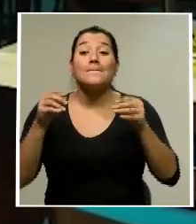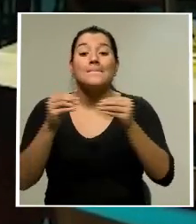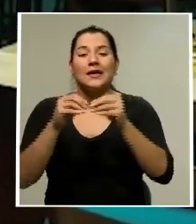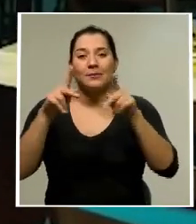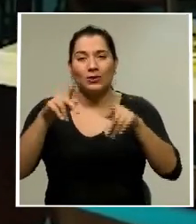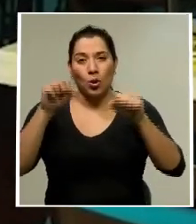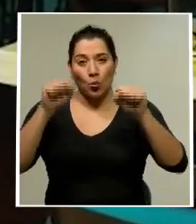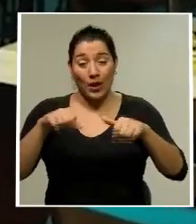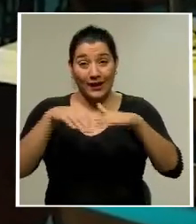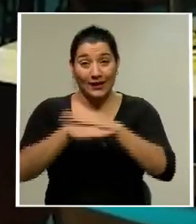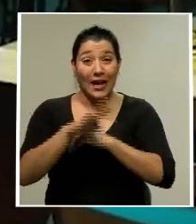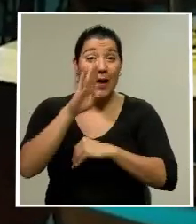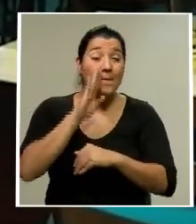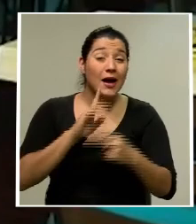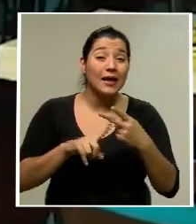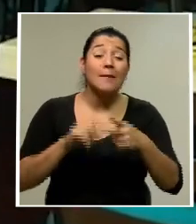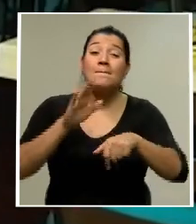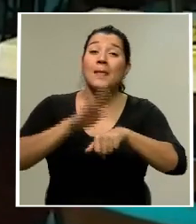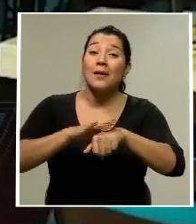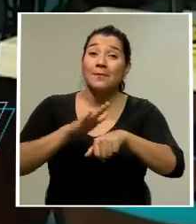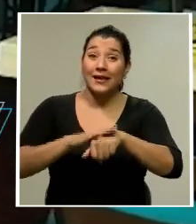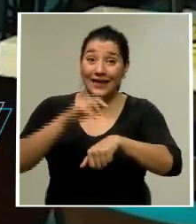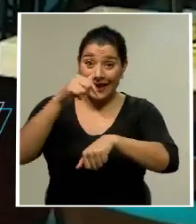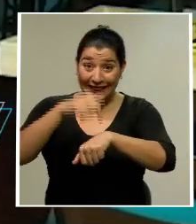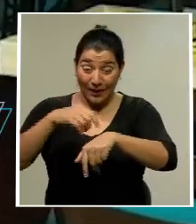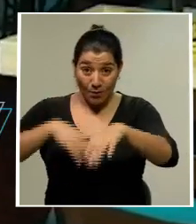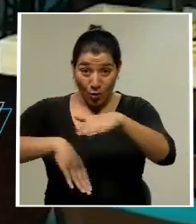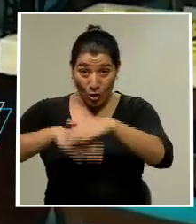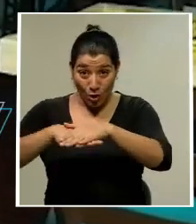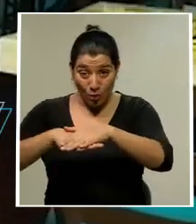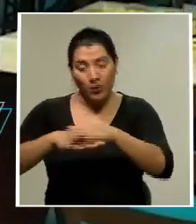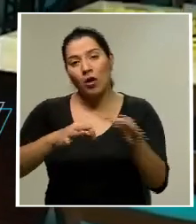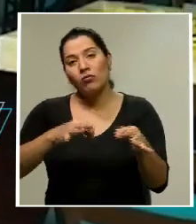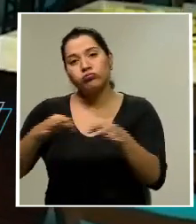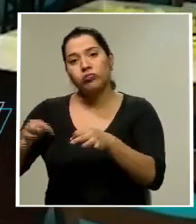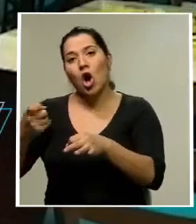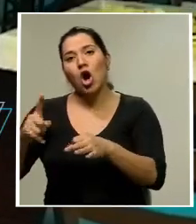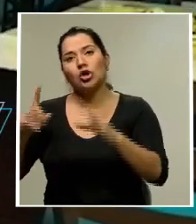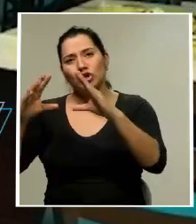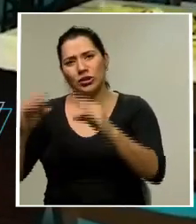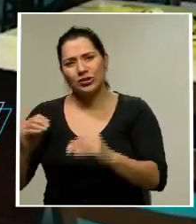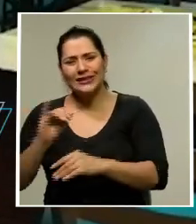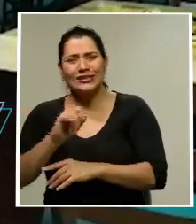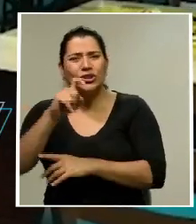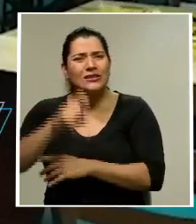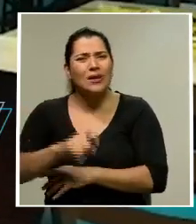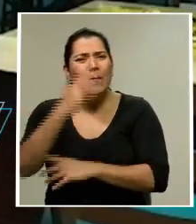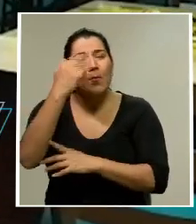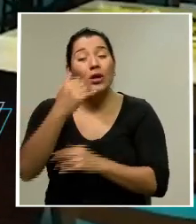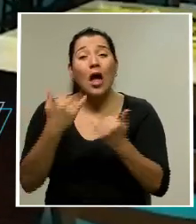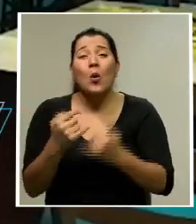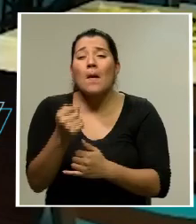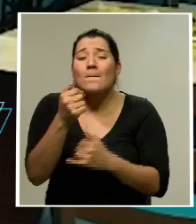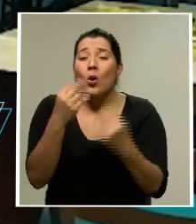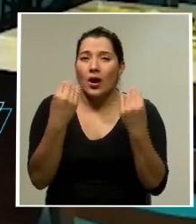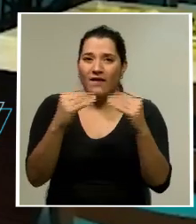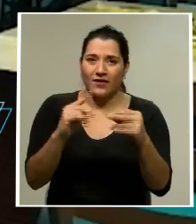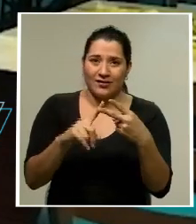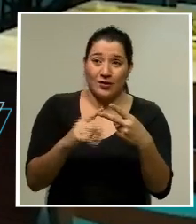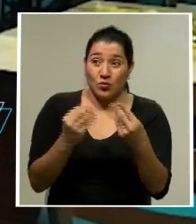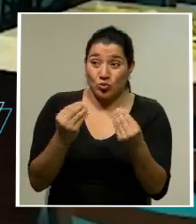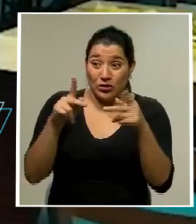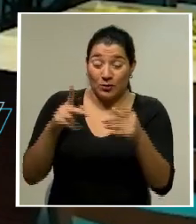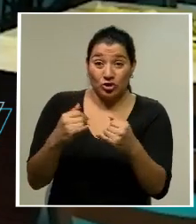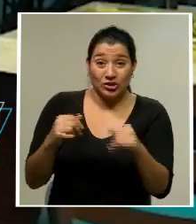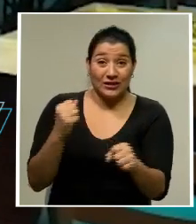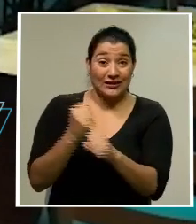del horario hasta las 11 de la noche. Un tema que es sumamente necesario a raíz de las bajas ventas que tenemos y el desempleo que en este momento se